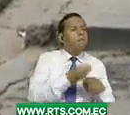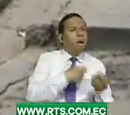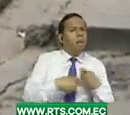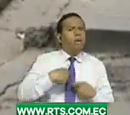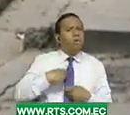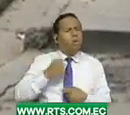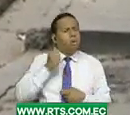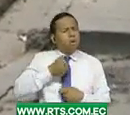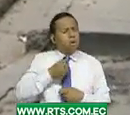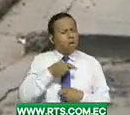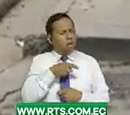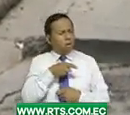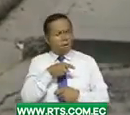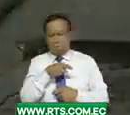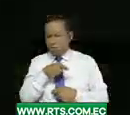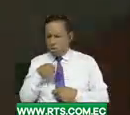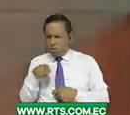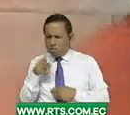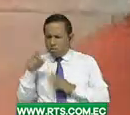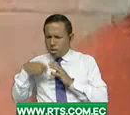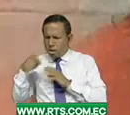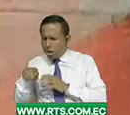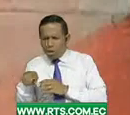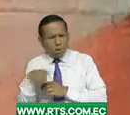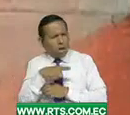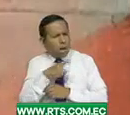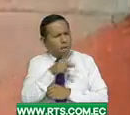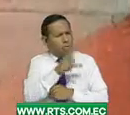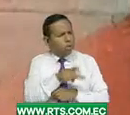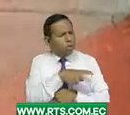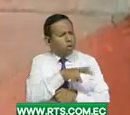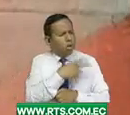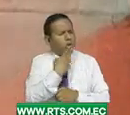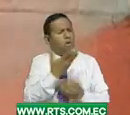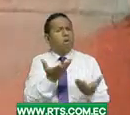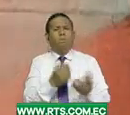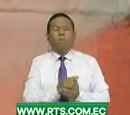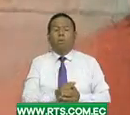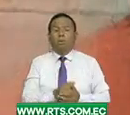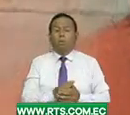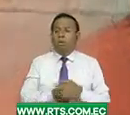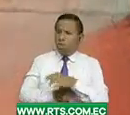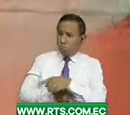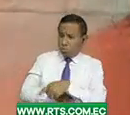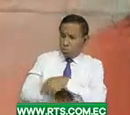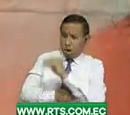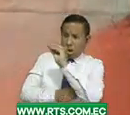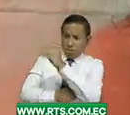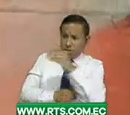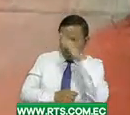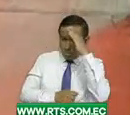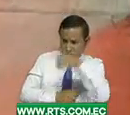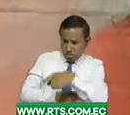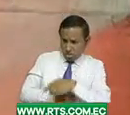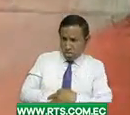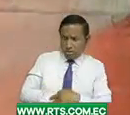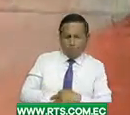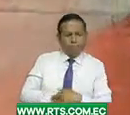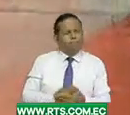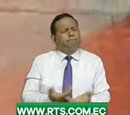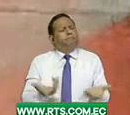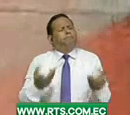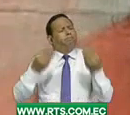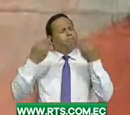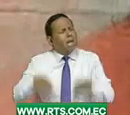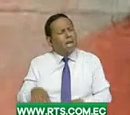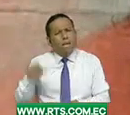los mismos que están en el video. ¿Avisó a la policía? ¿Para qué vamos a avisar a la policía si ahí, de dónde sacan esos manes esa venta de retrovisores? Los mismos policías